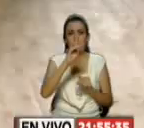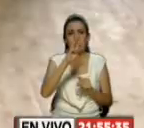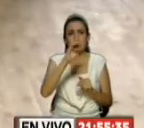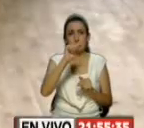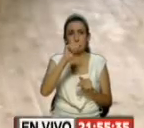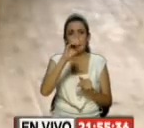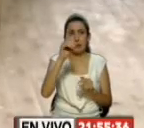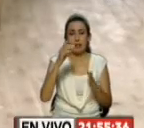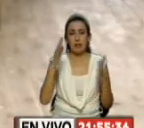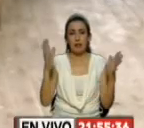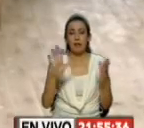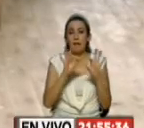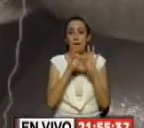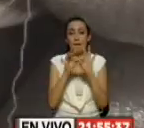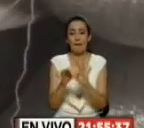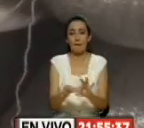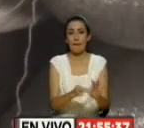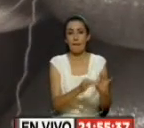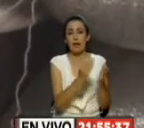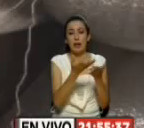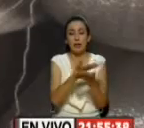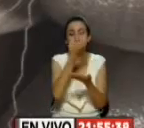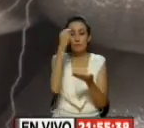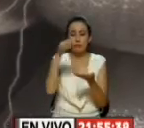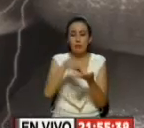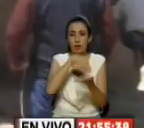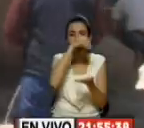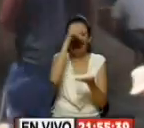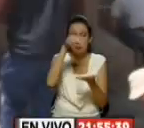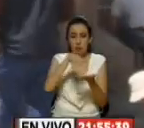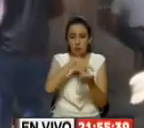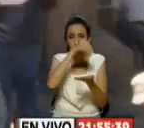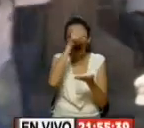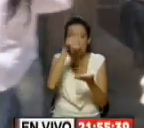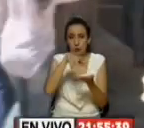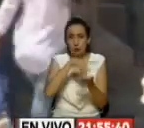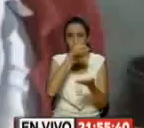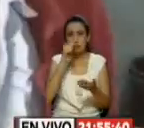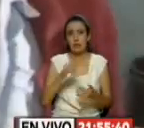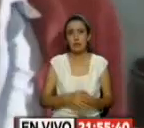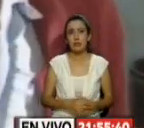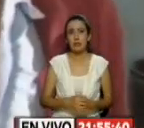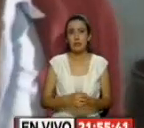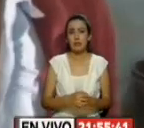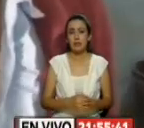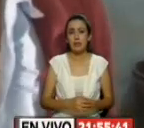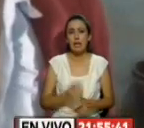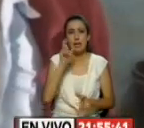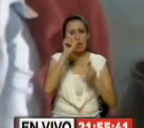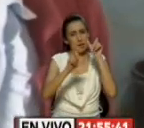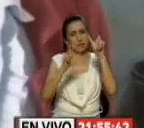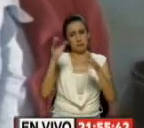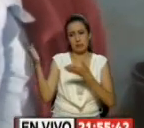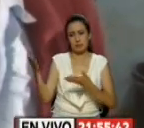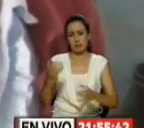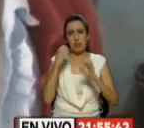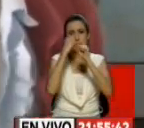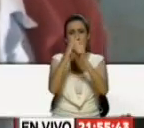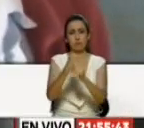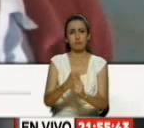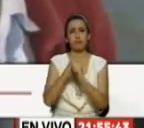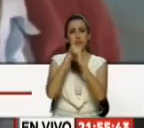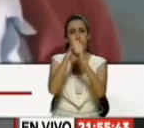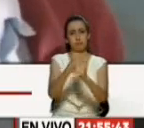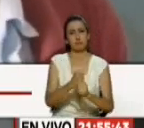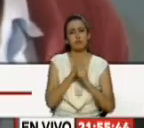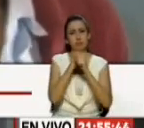productos para elaborar harina y comercializar el producto en la ciudad de Quito. La gente venía en sus burritos hecho cargar de